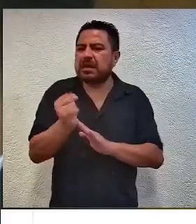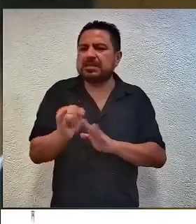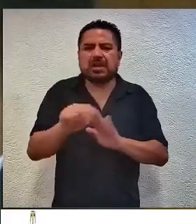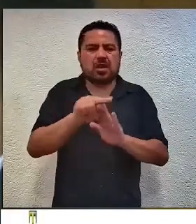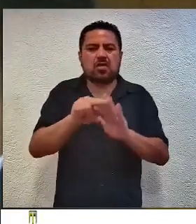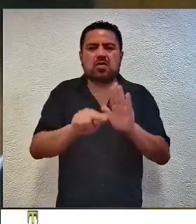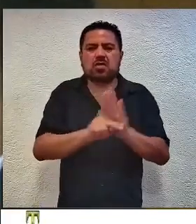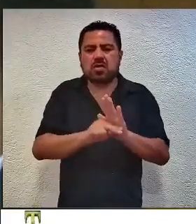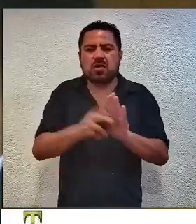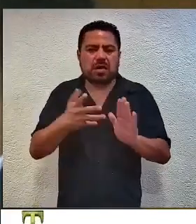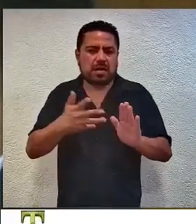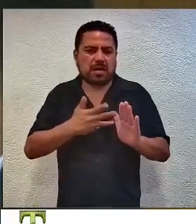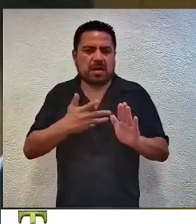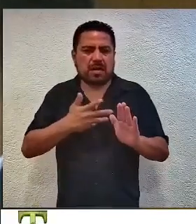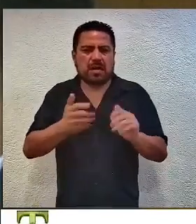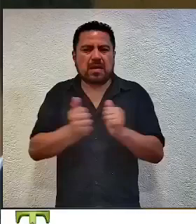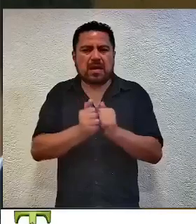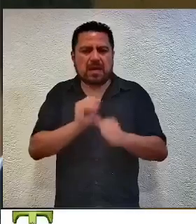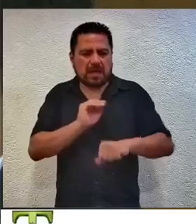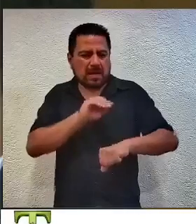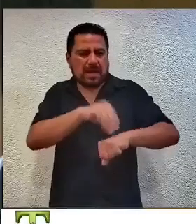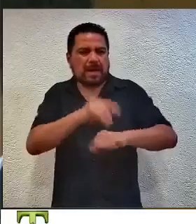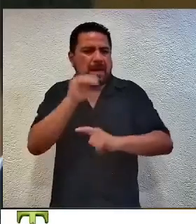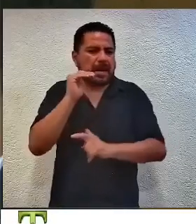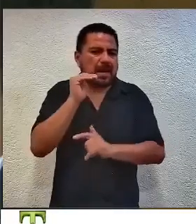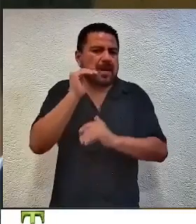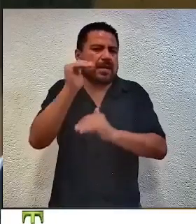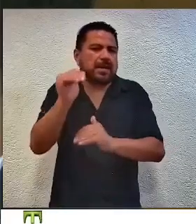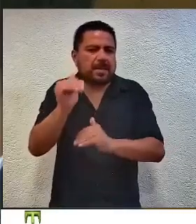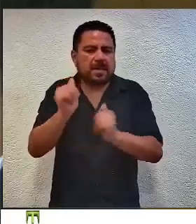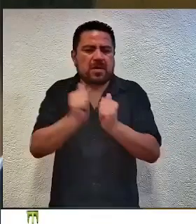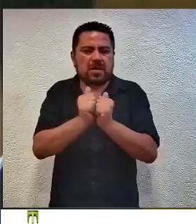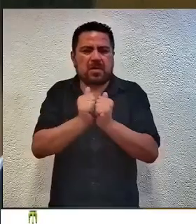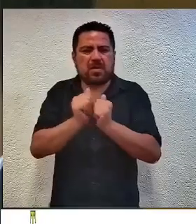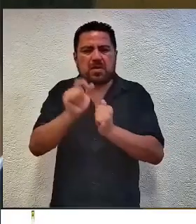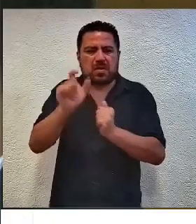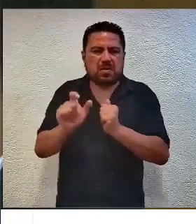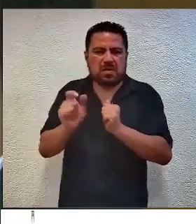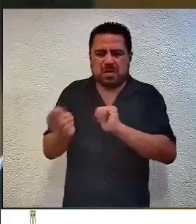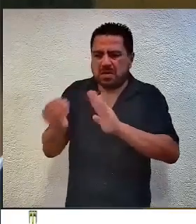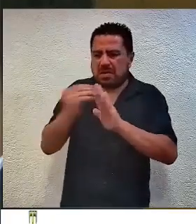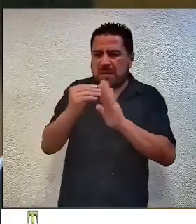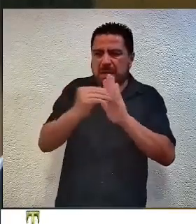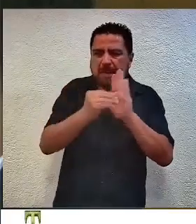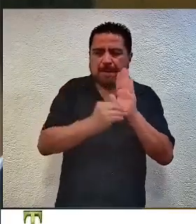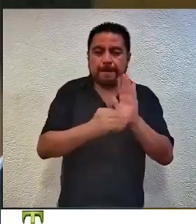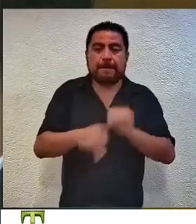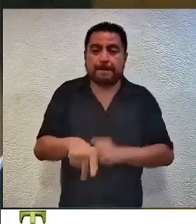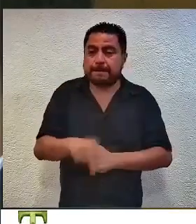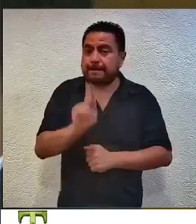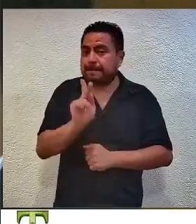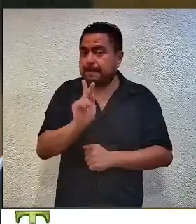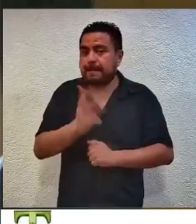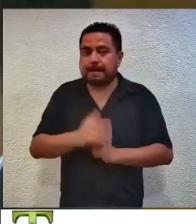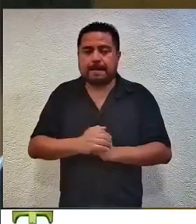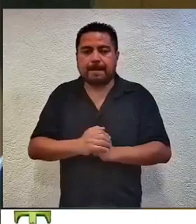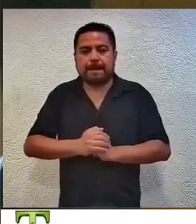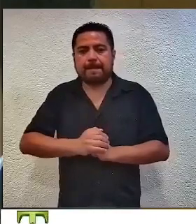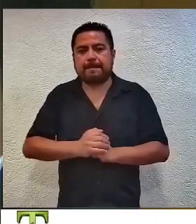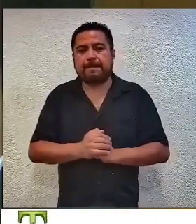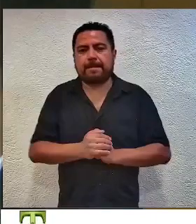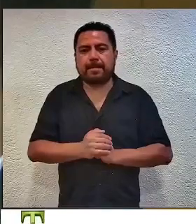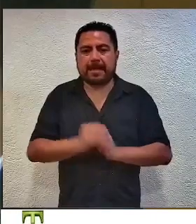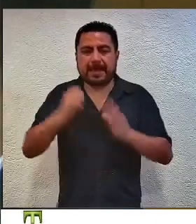se encuentra condicionada a los límites previstos en los ordenamientos. Sin embargo, al respecto,